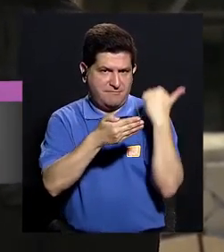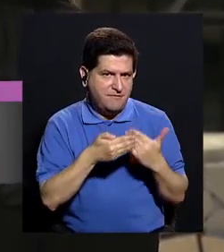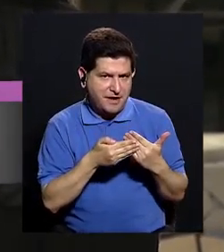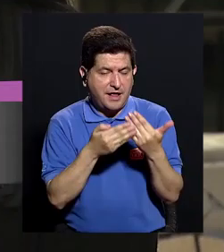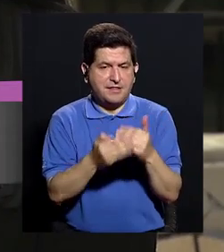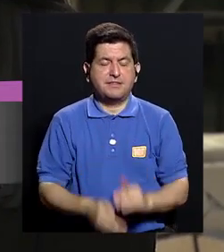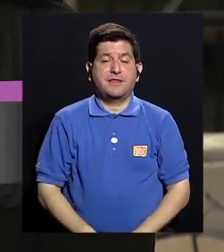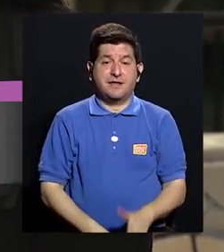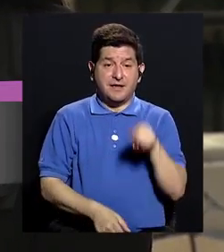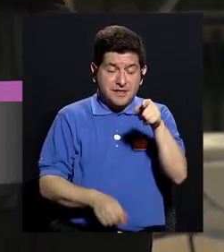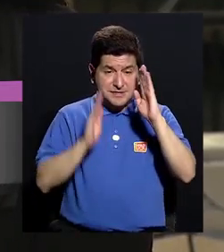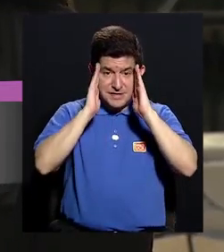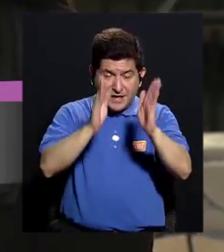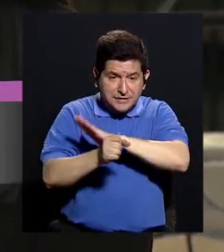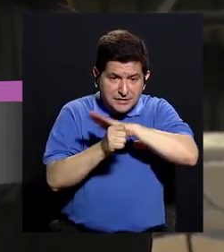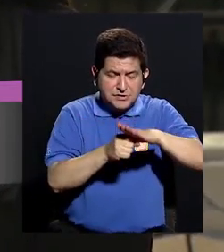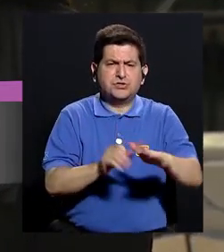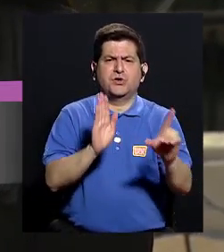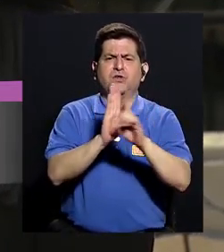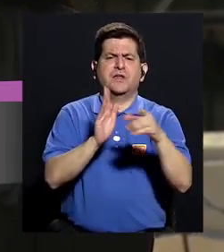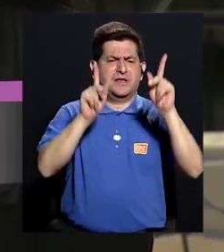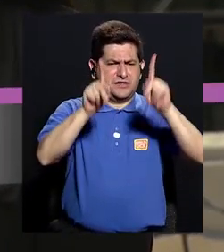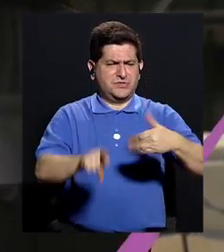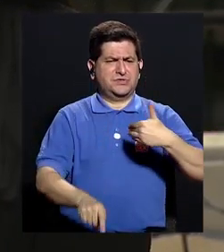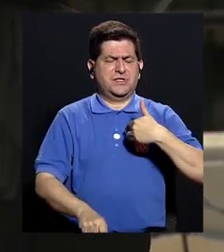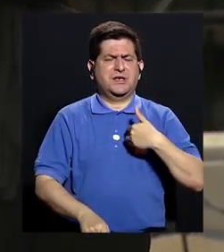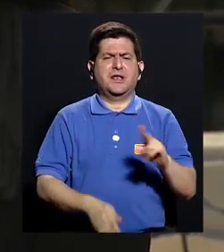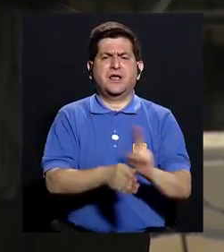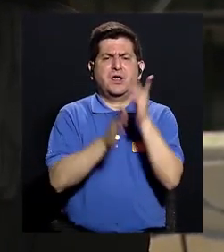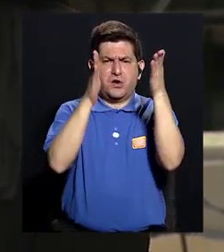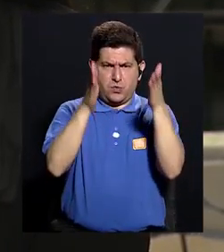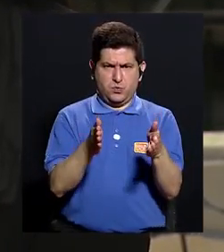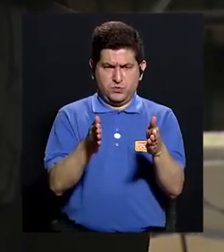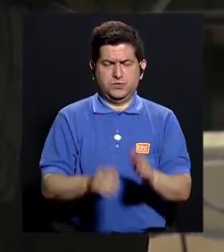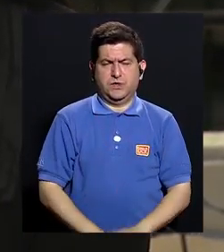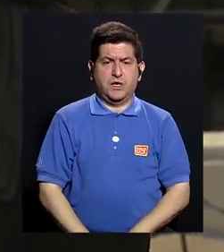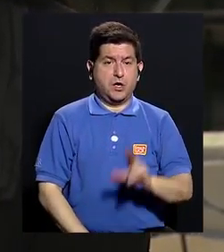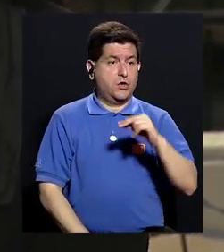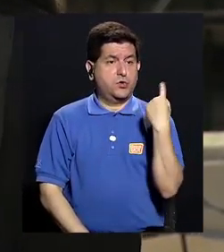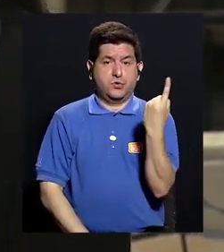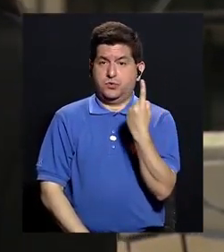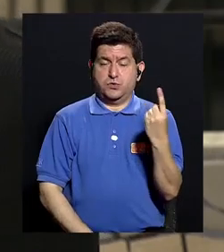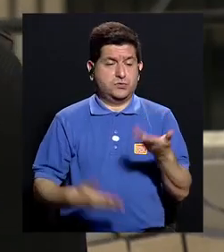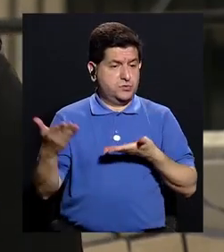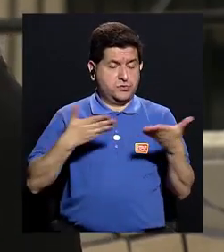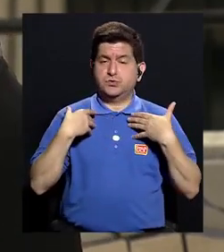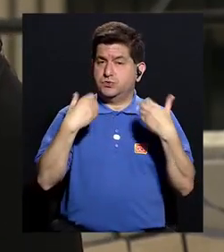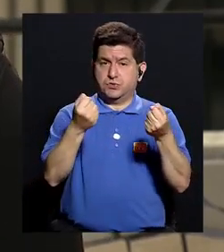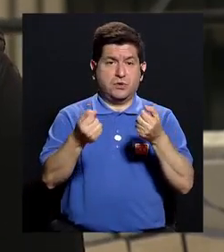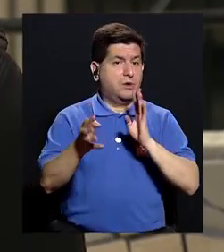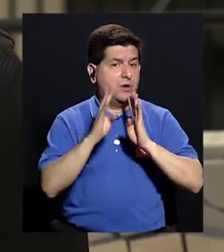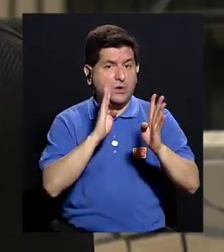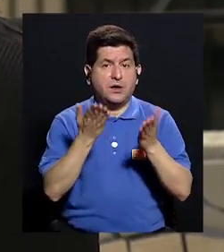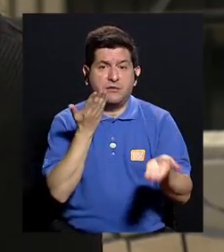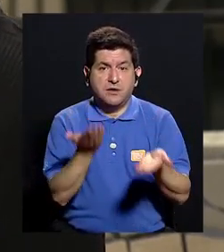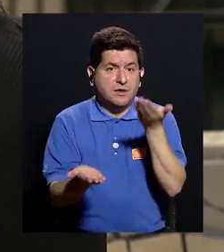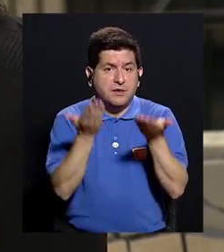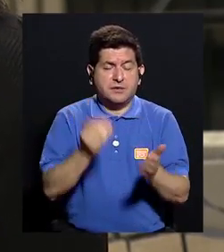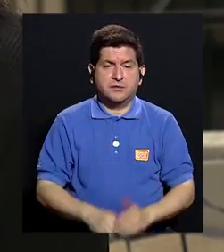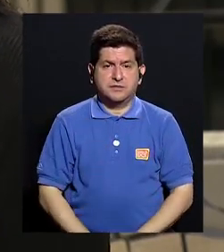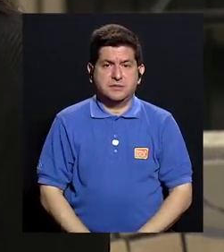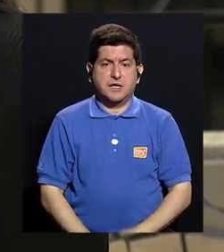hablábamos tan integral, ¿cuáles son los derechos que tienen las personas usuarias? Pues no solo de los servicios de salud, hablaríamos